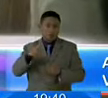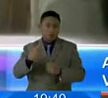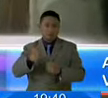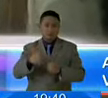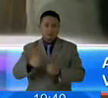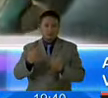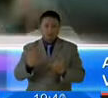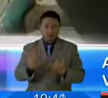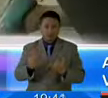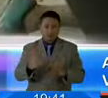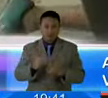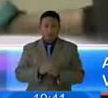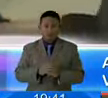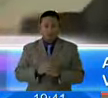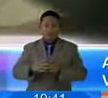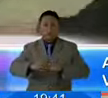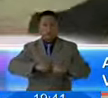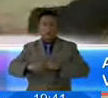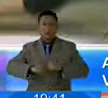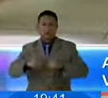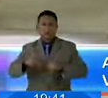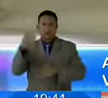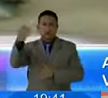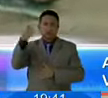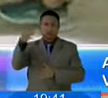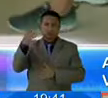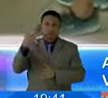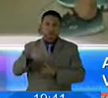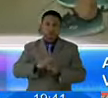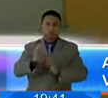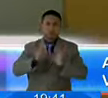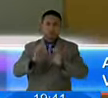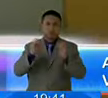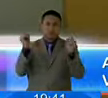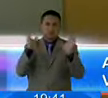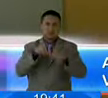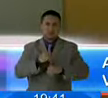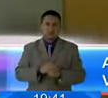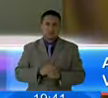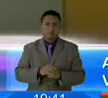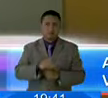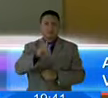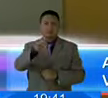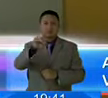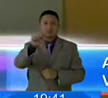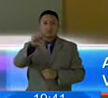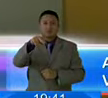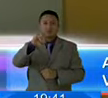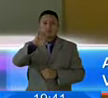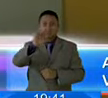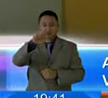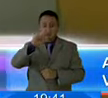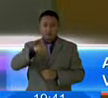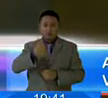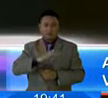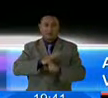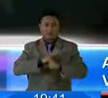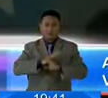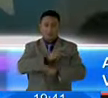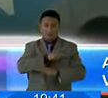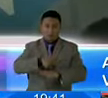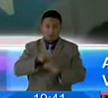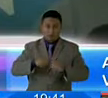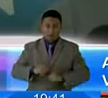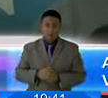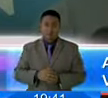se convierten en agentes activos a través de charlas y talleres gratuitos, como el que imparte Daniela Peralta, con su conocimiento en defensa personal. Lo